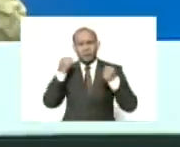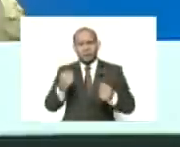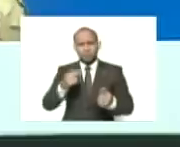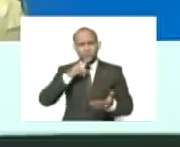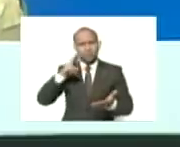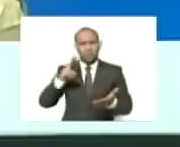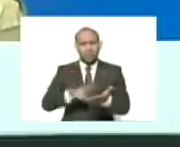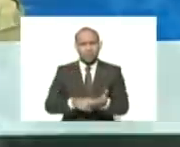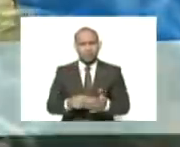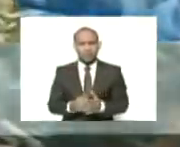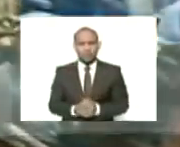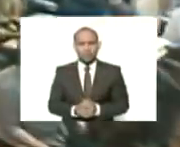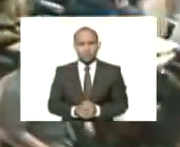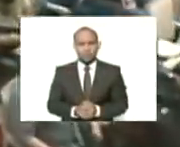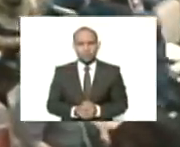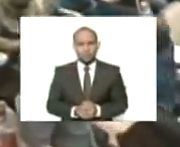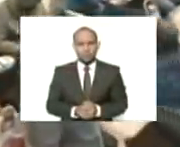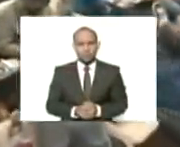fuerza fundacional.